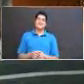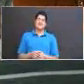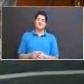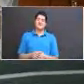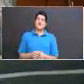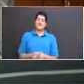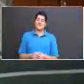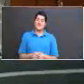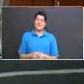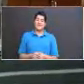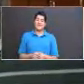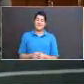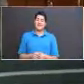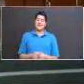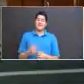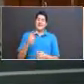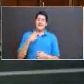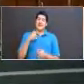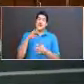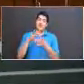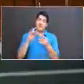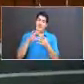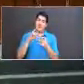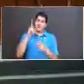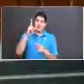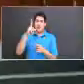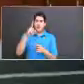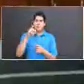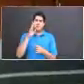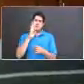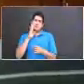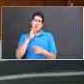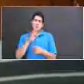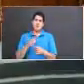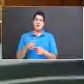Es el que yo le he contado, que el muchacho que se llamaba